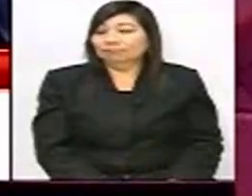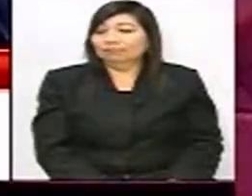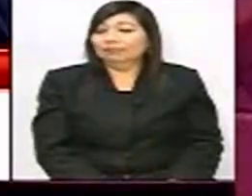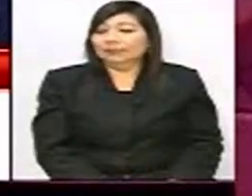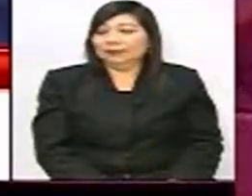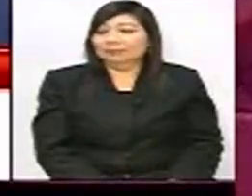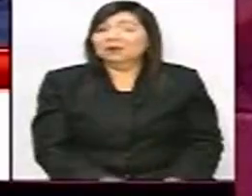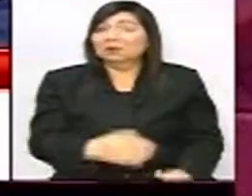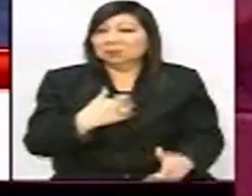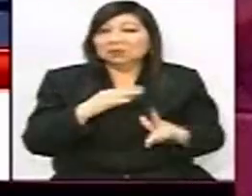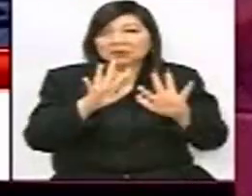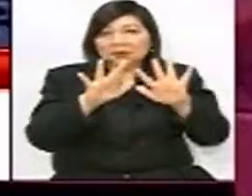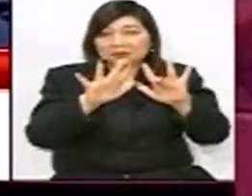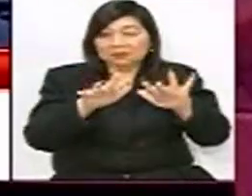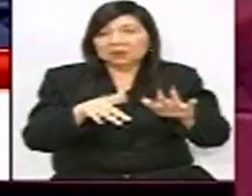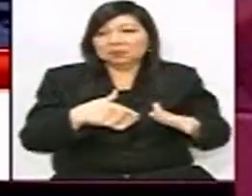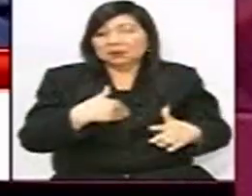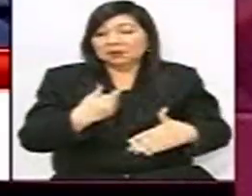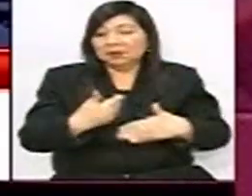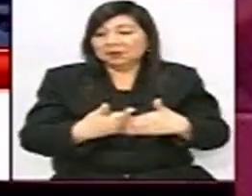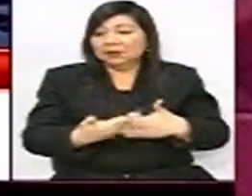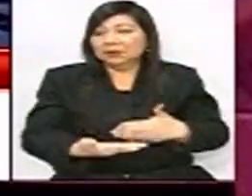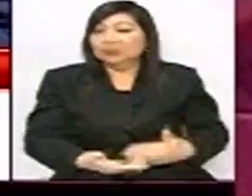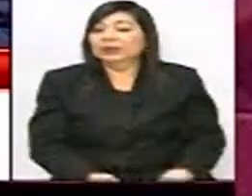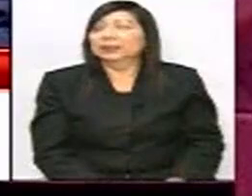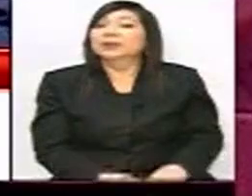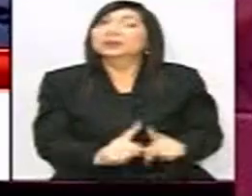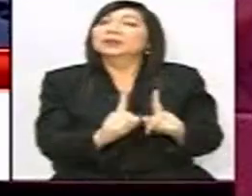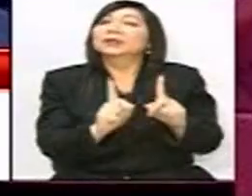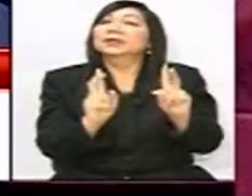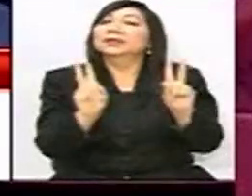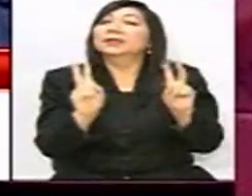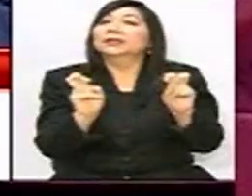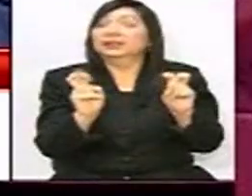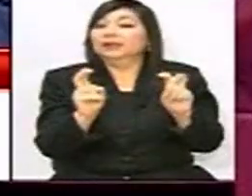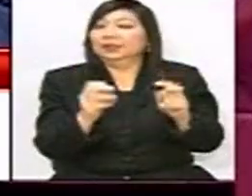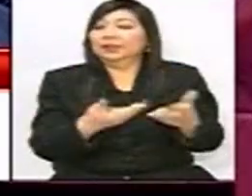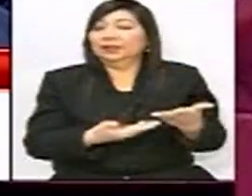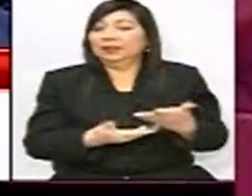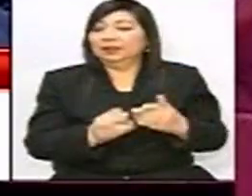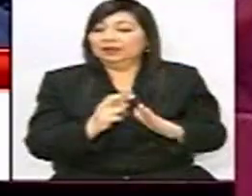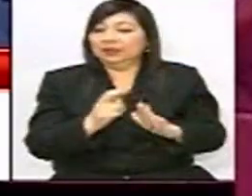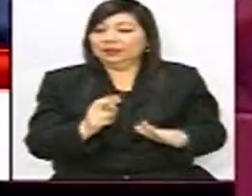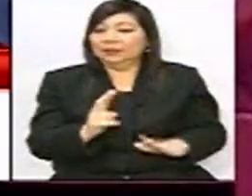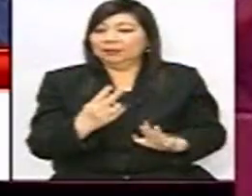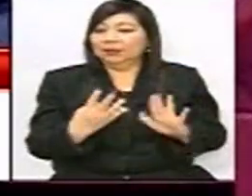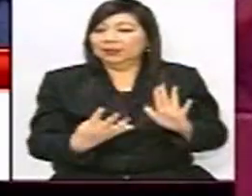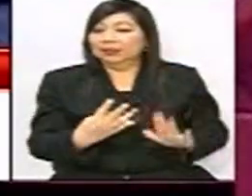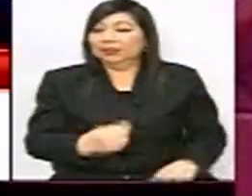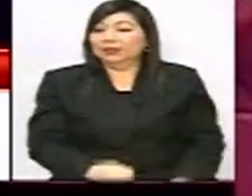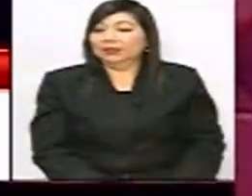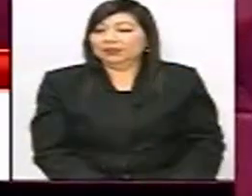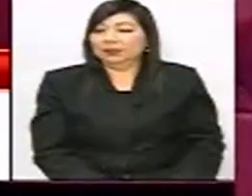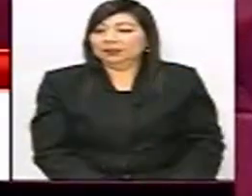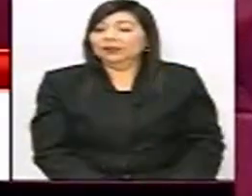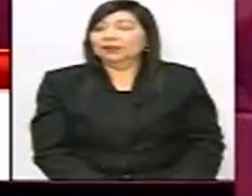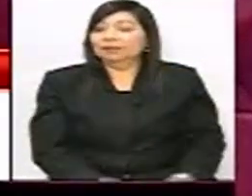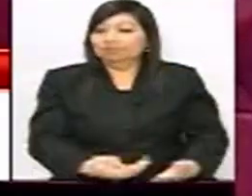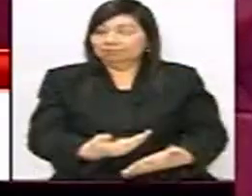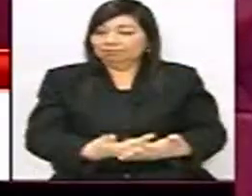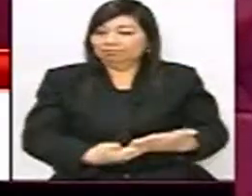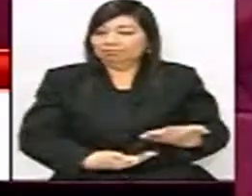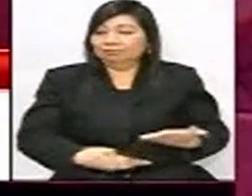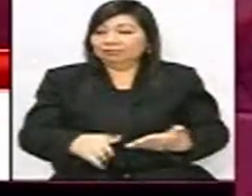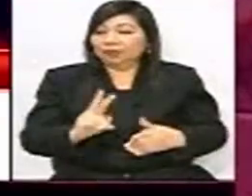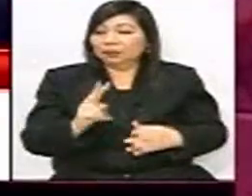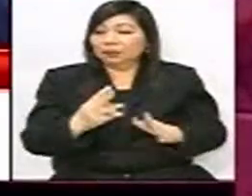puede hacerlo por escrito posteriormente. Sí, sí, se nos preguntó por el tema del acta de trato directo del 2014. Esta es el acta de trato directo